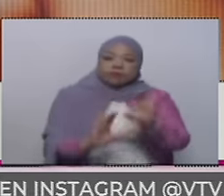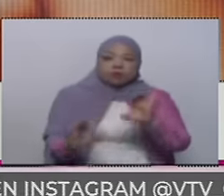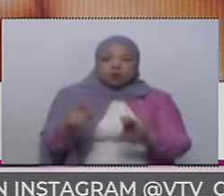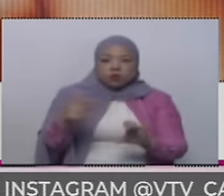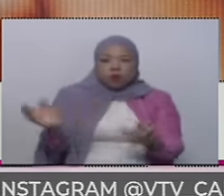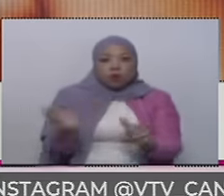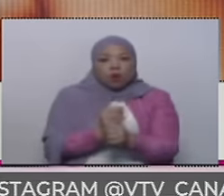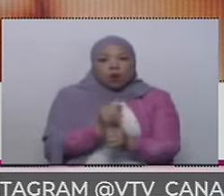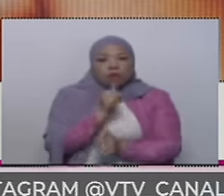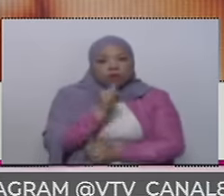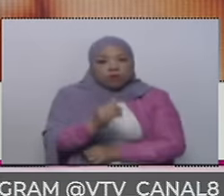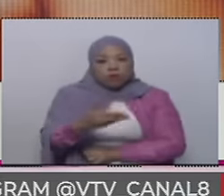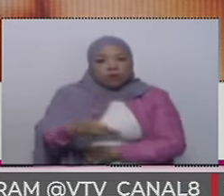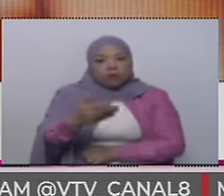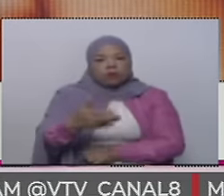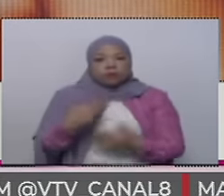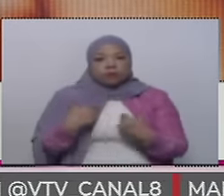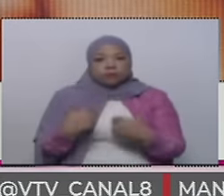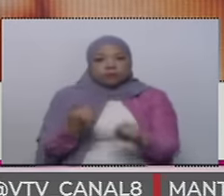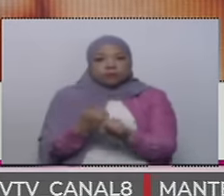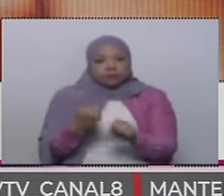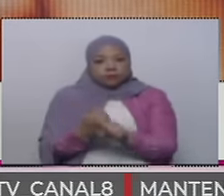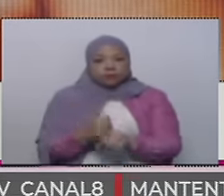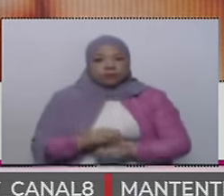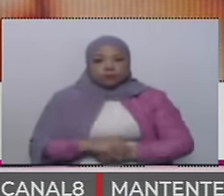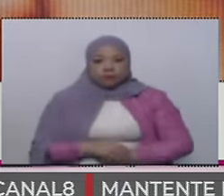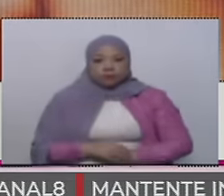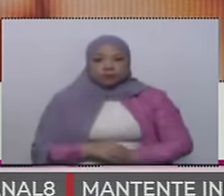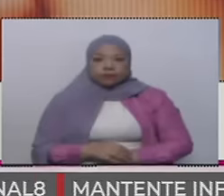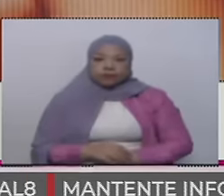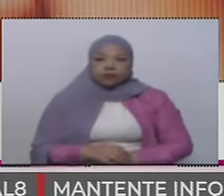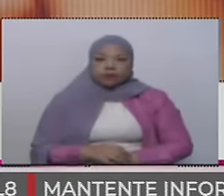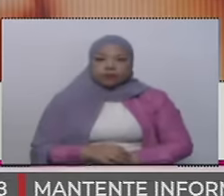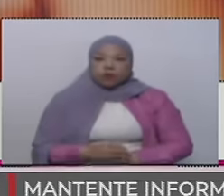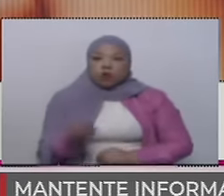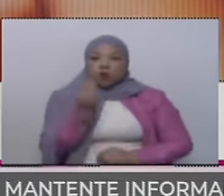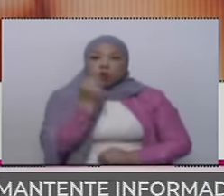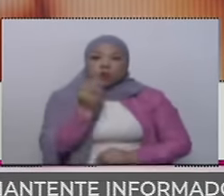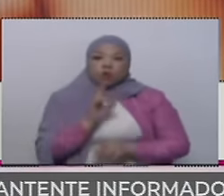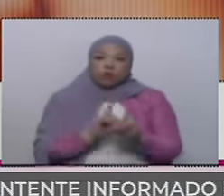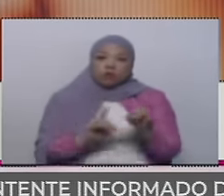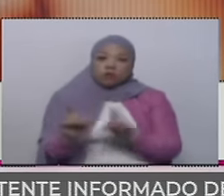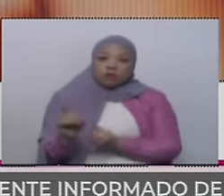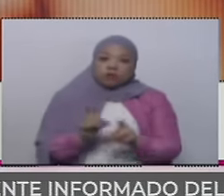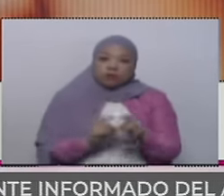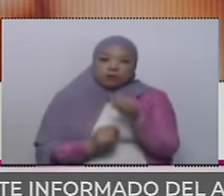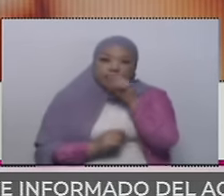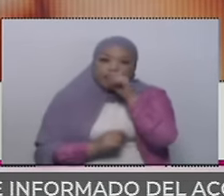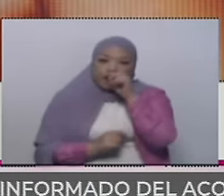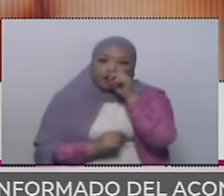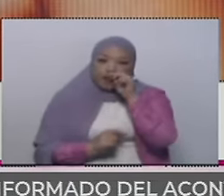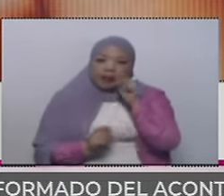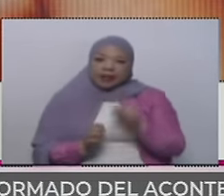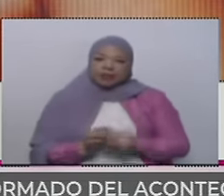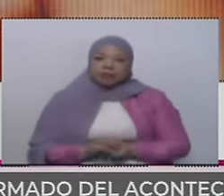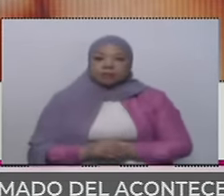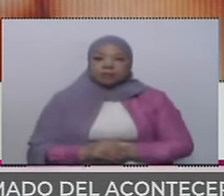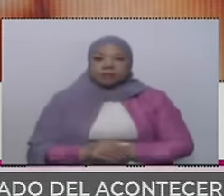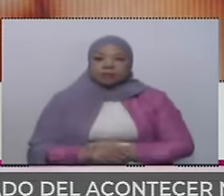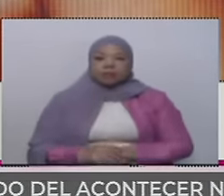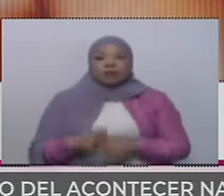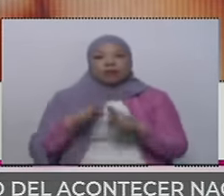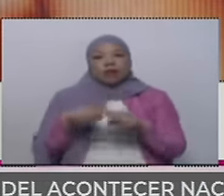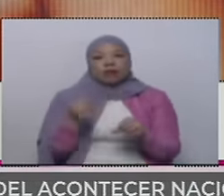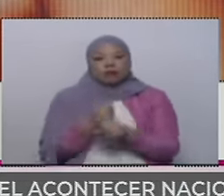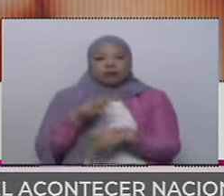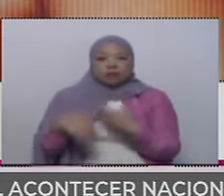Y es un gran paso que vamos a dar muy pronto, que es la alimentación saludable al alcance de todos y